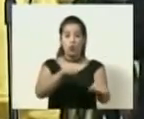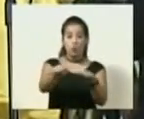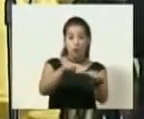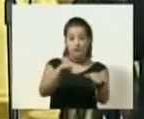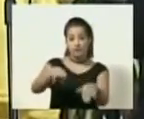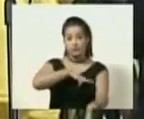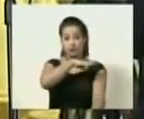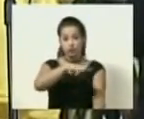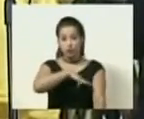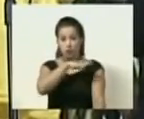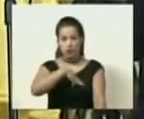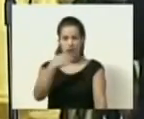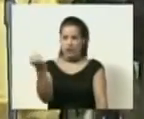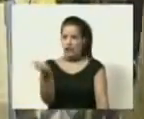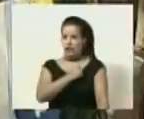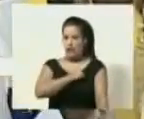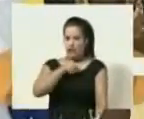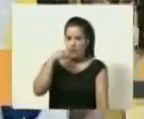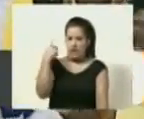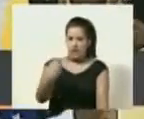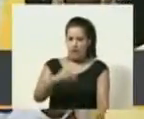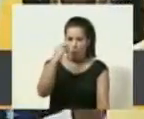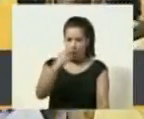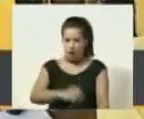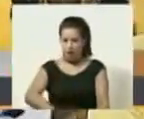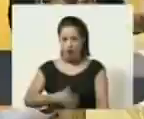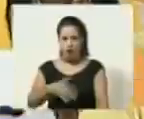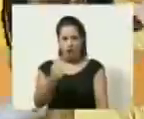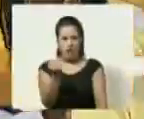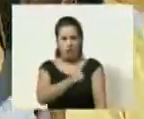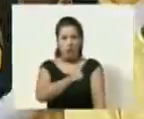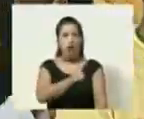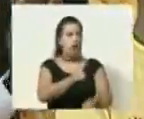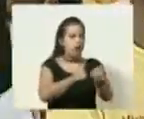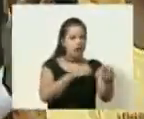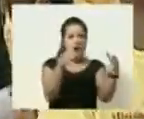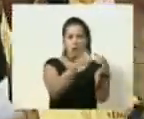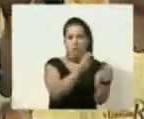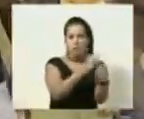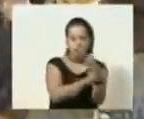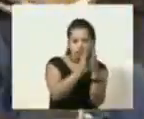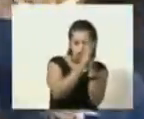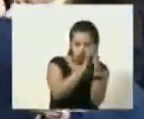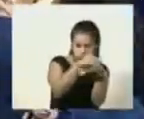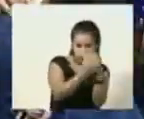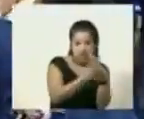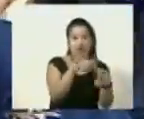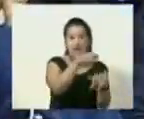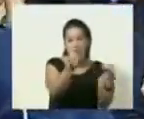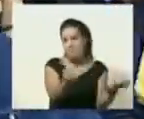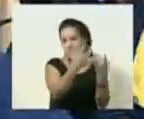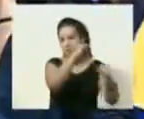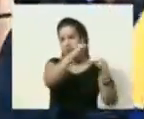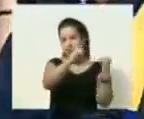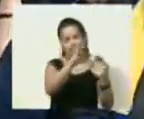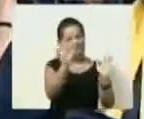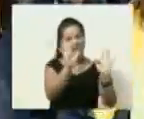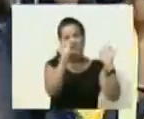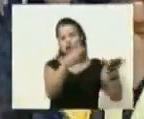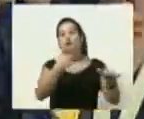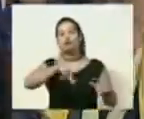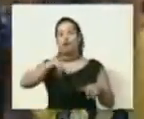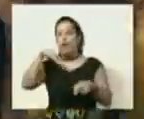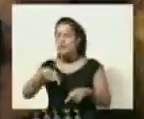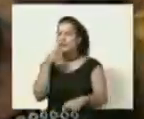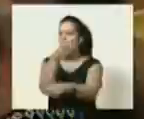misiones. Naguará. Mientras la derecha conspira, quema y mata, nosotros graduamos